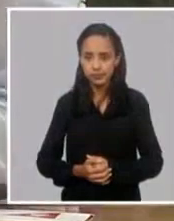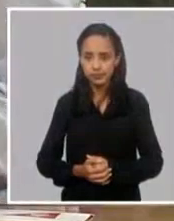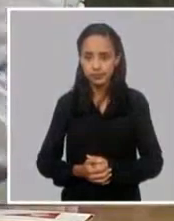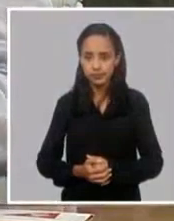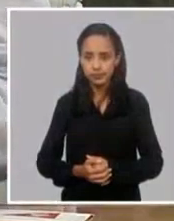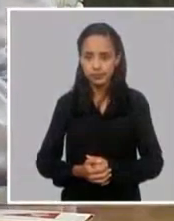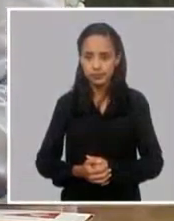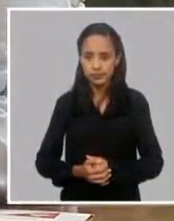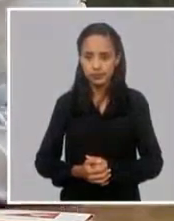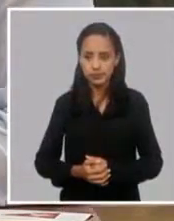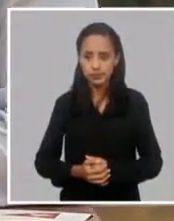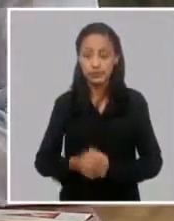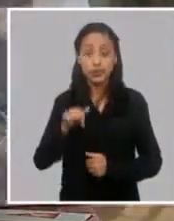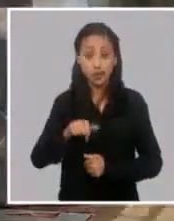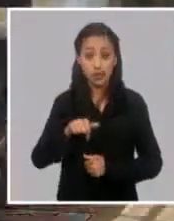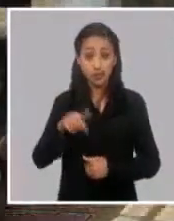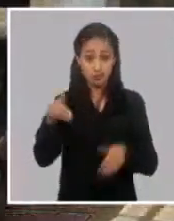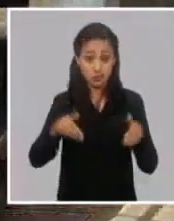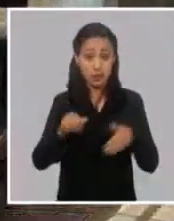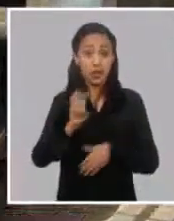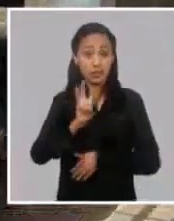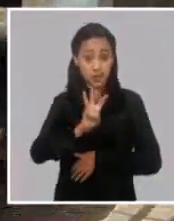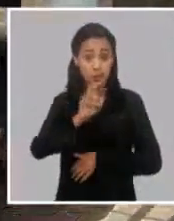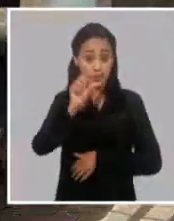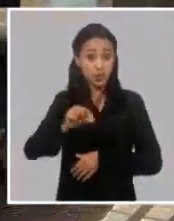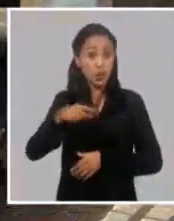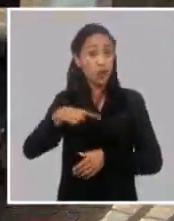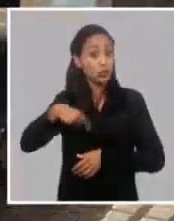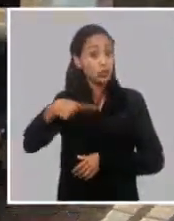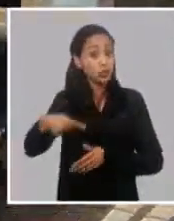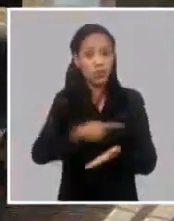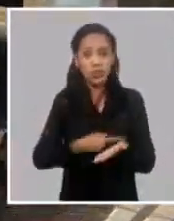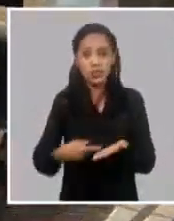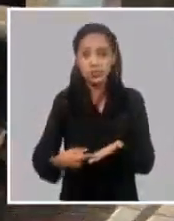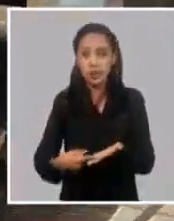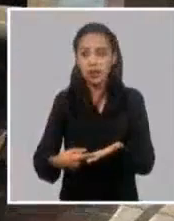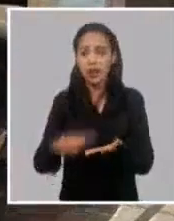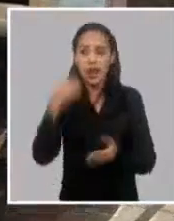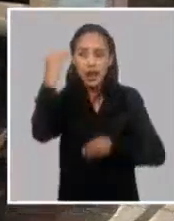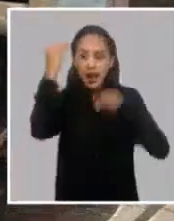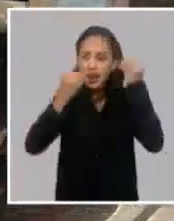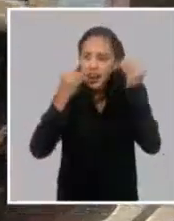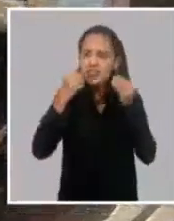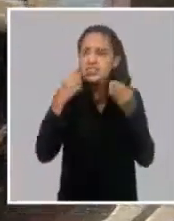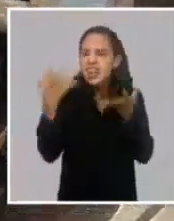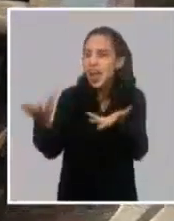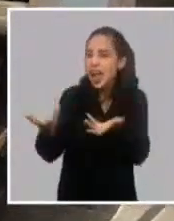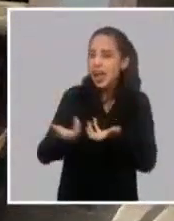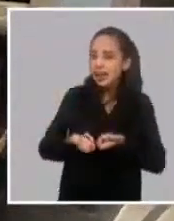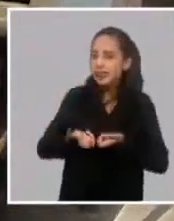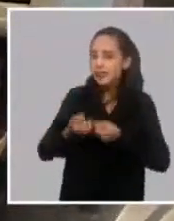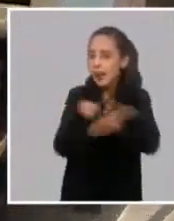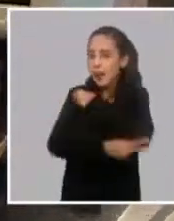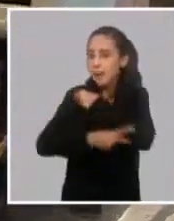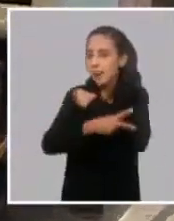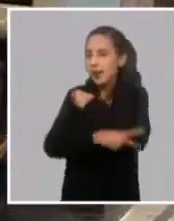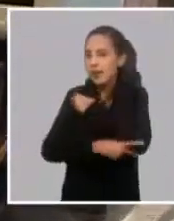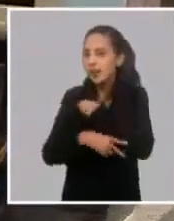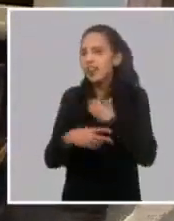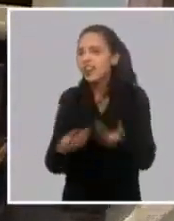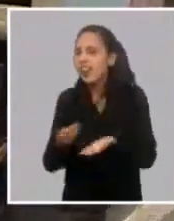que todas las semanas tenemos que hacer un análisis de lo que entra al país, lo que debemos y lo que